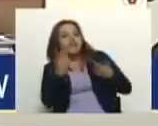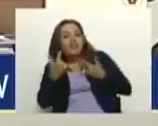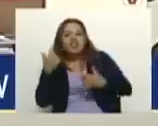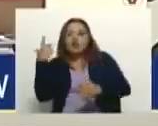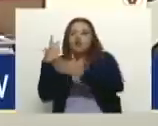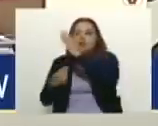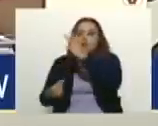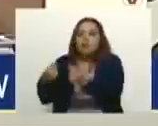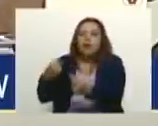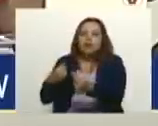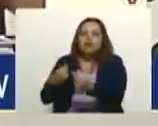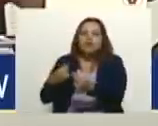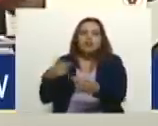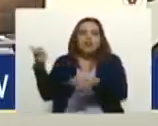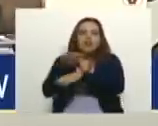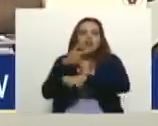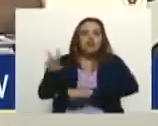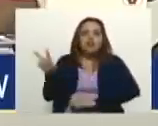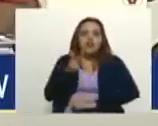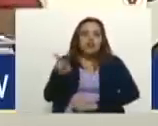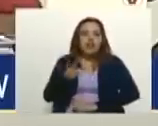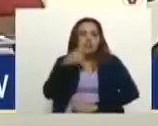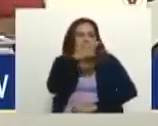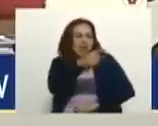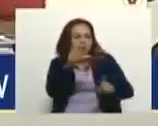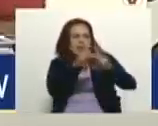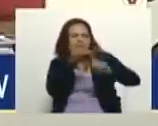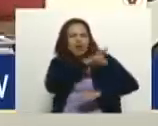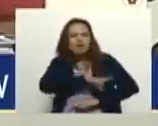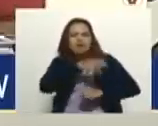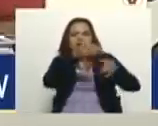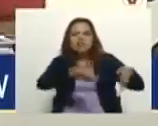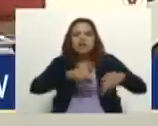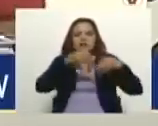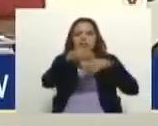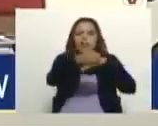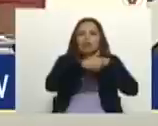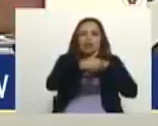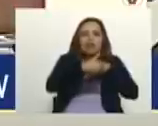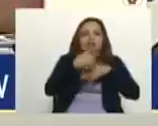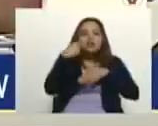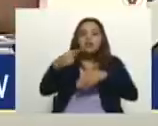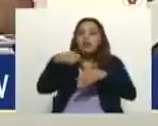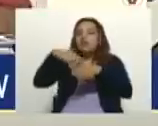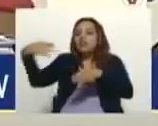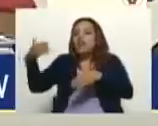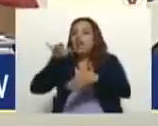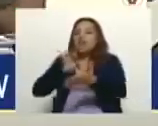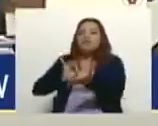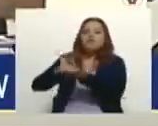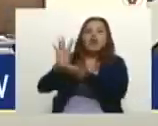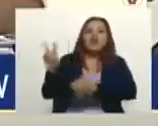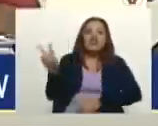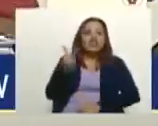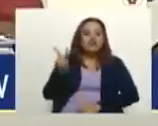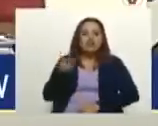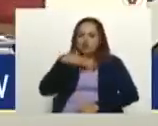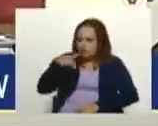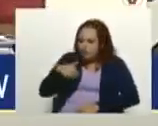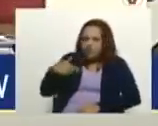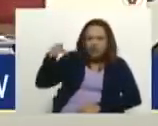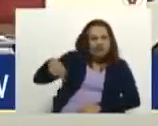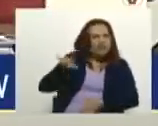régimen de Venezuela. ¿No ves con el discurso que ellos usan? Que los que están afuera son expulsados de Venezuela. Los expulsamos nosotros.